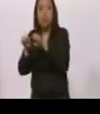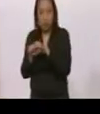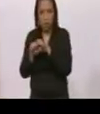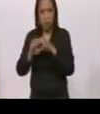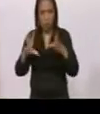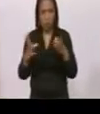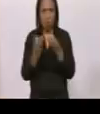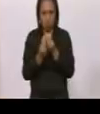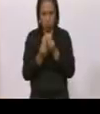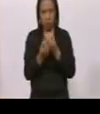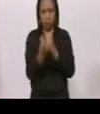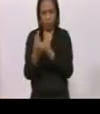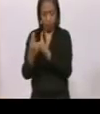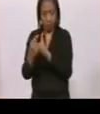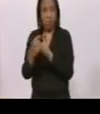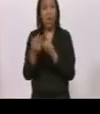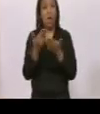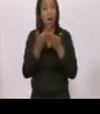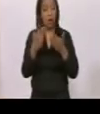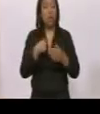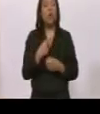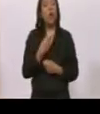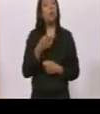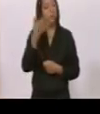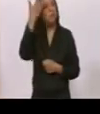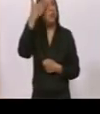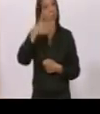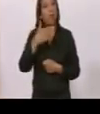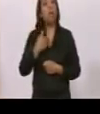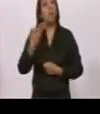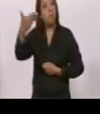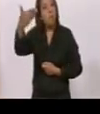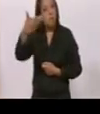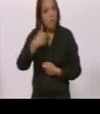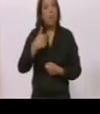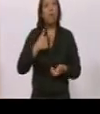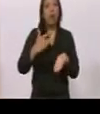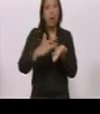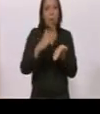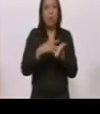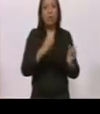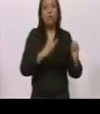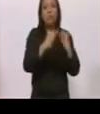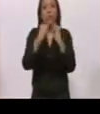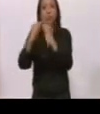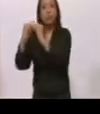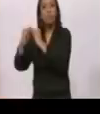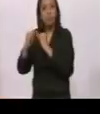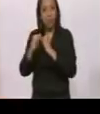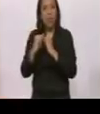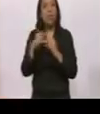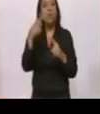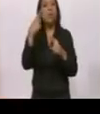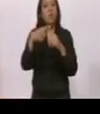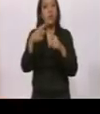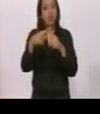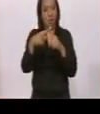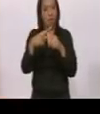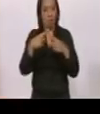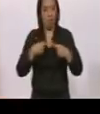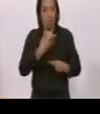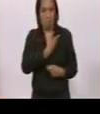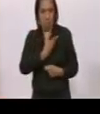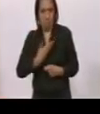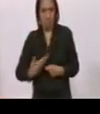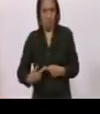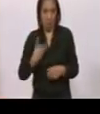este marco, reconozco la disposición y colaboración institucional que ha ofrecido el ciudadano presidente de la